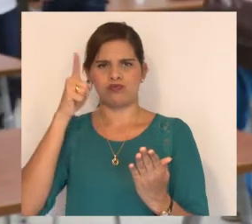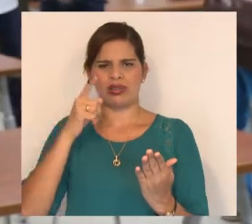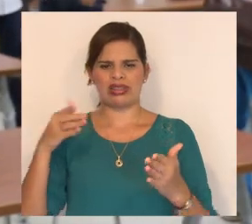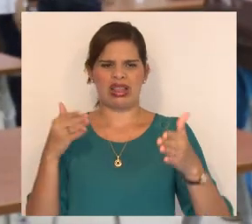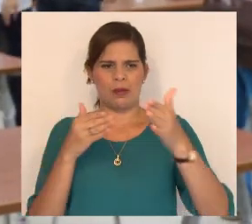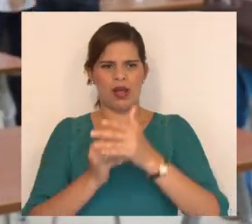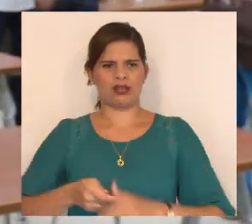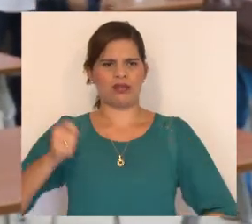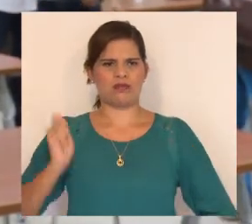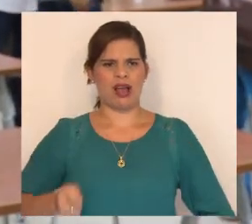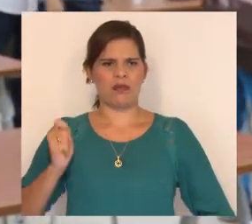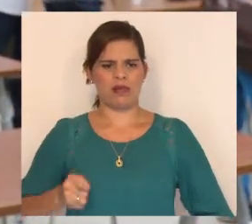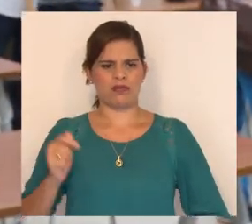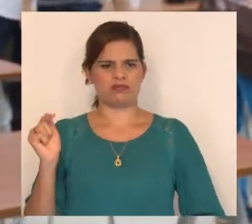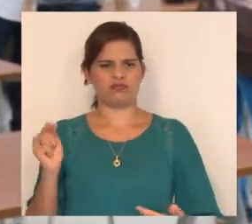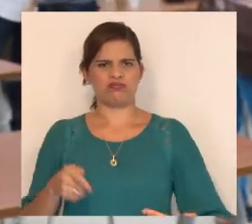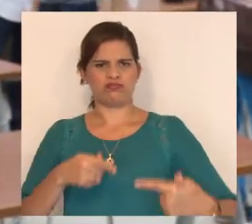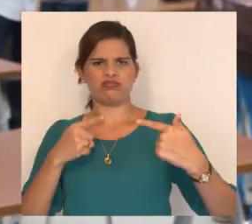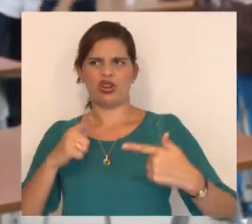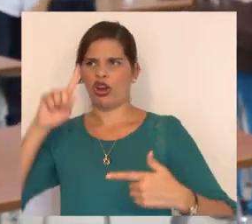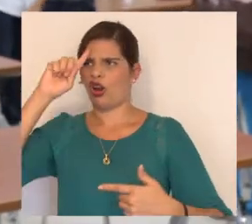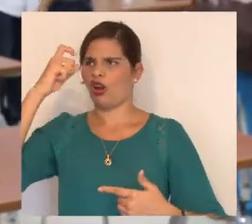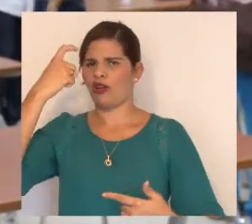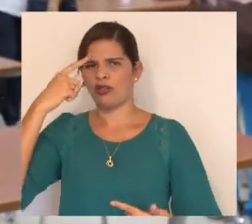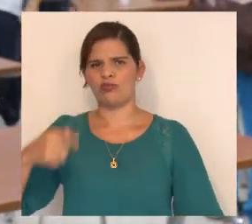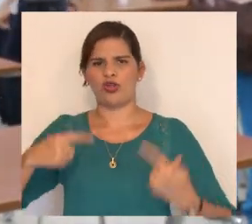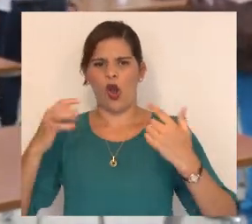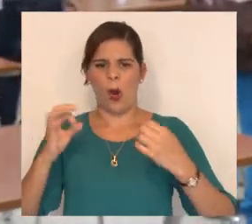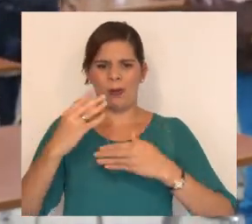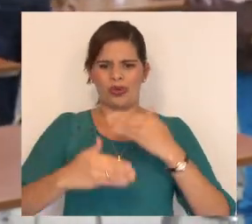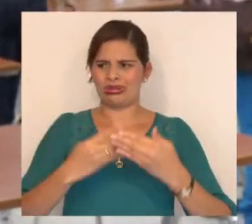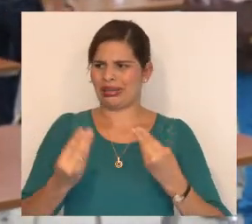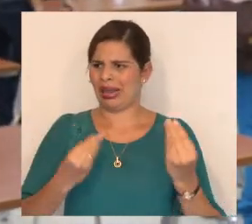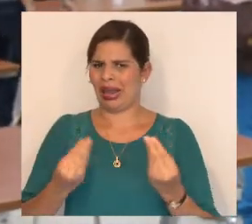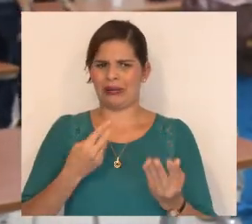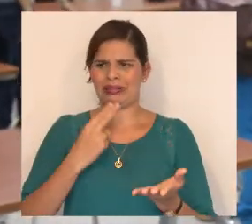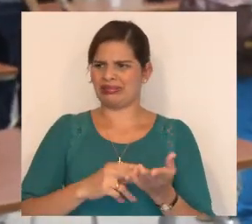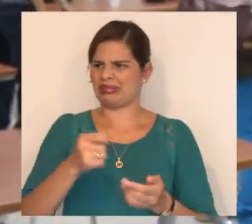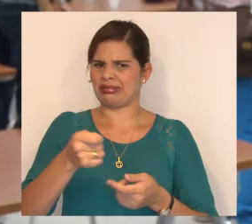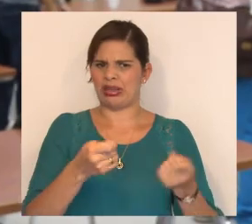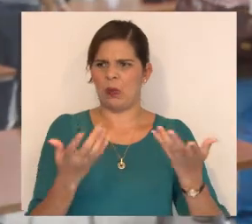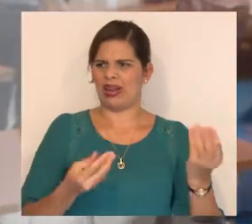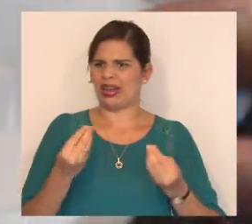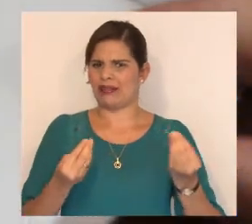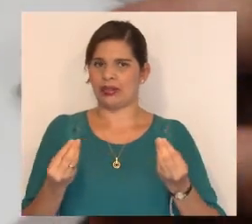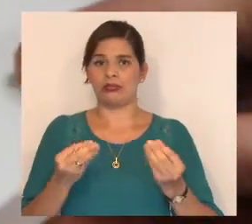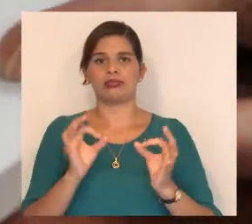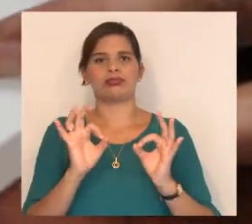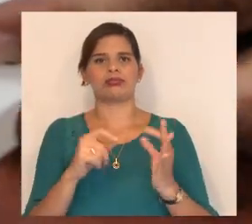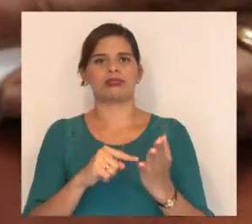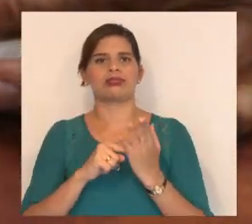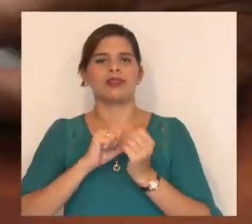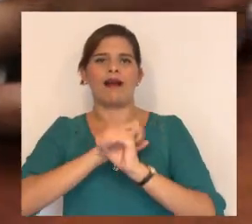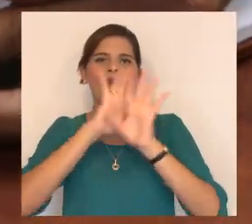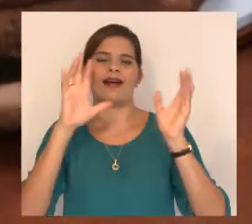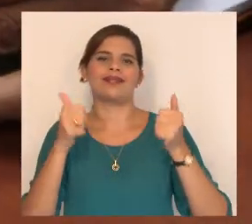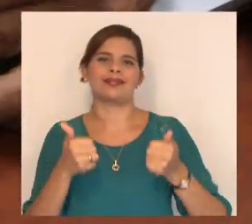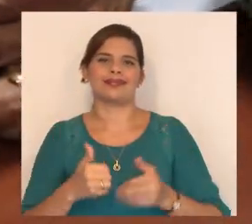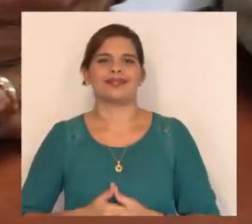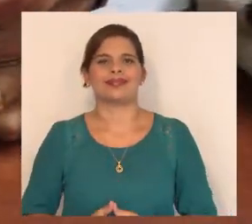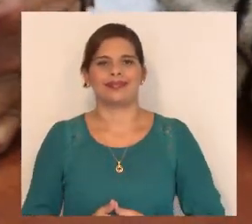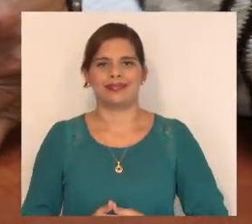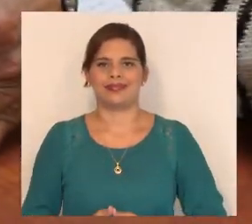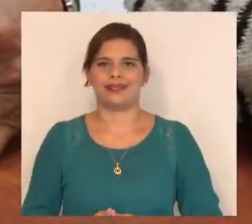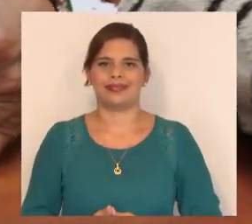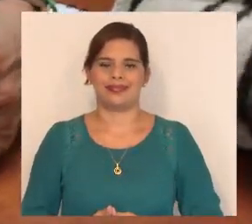los diferentes choques de derechos fundamentales o de procedibilidad dentro de cualquier litigio. En este libro se revisan las reformas de